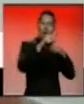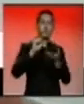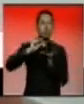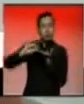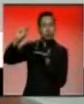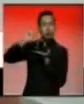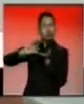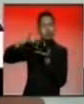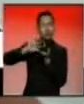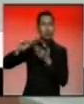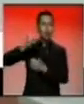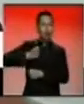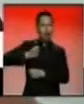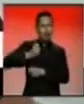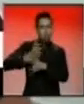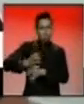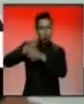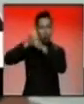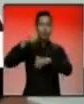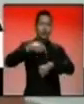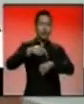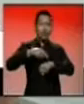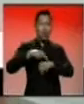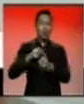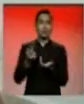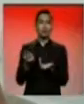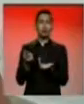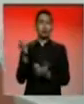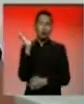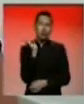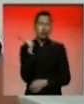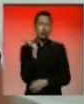al ISFA, por lo tanto, y se reduce el tiempo de pensionamiento.